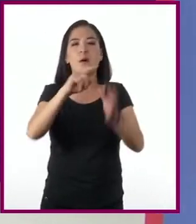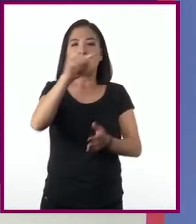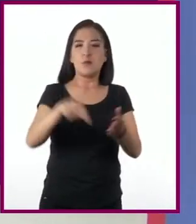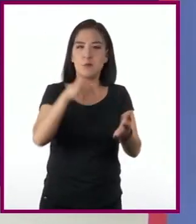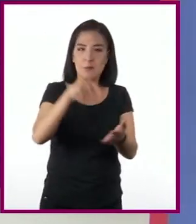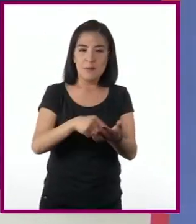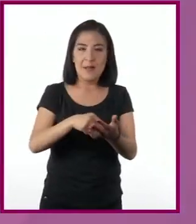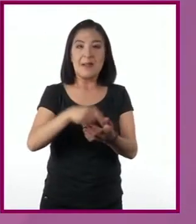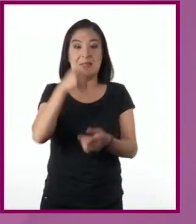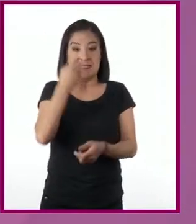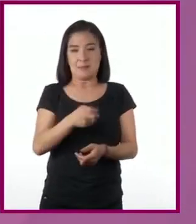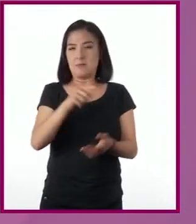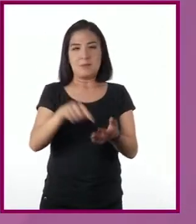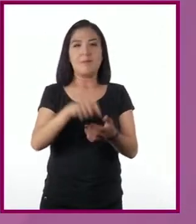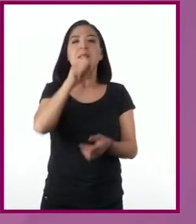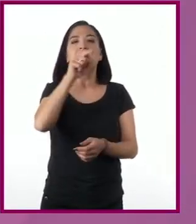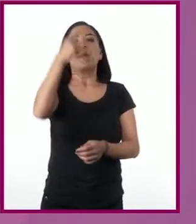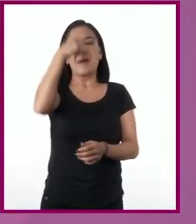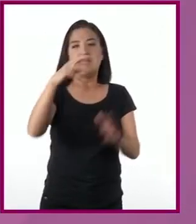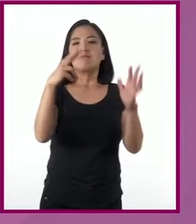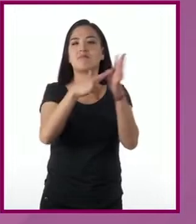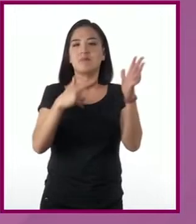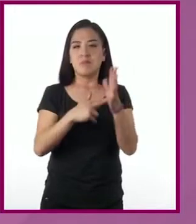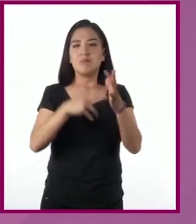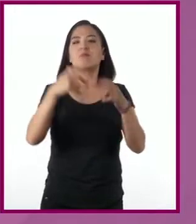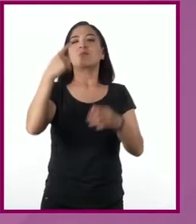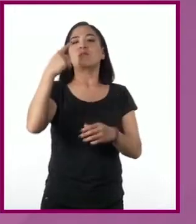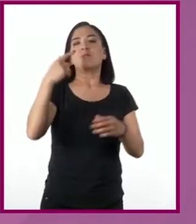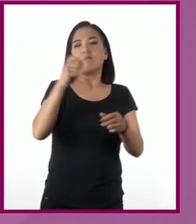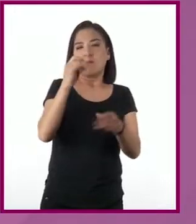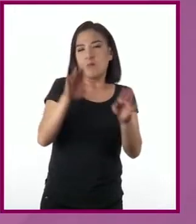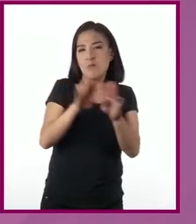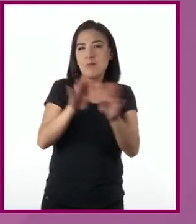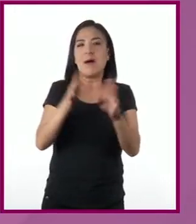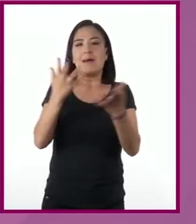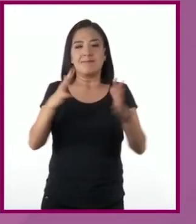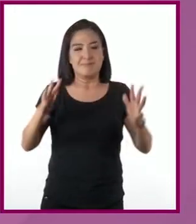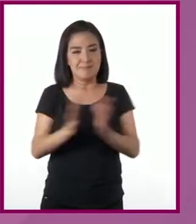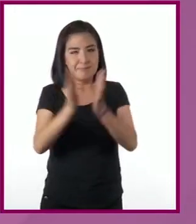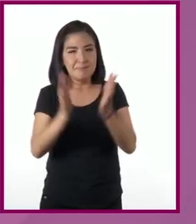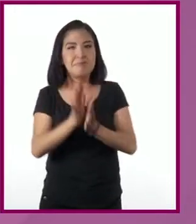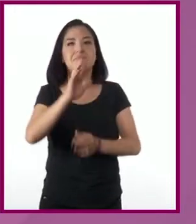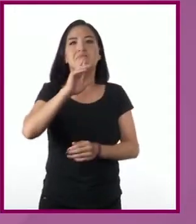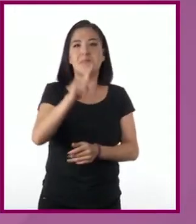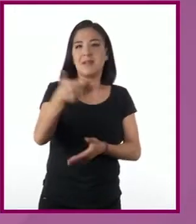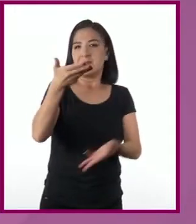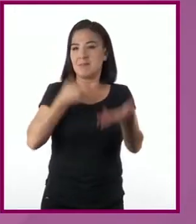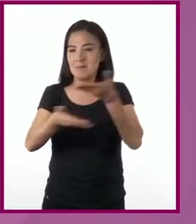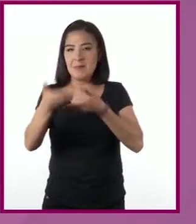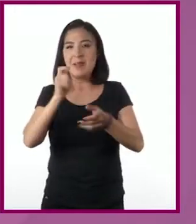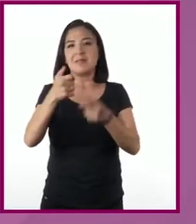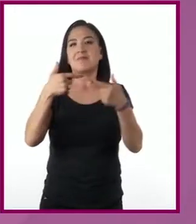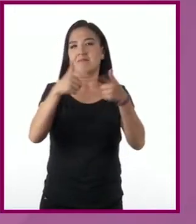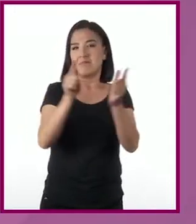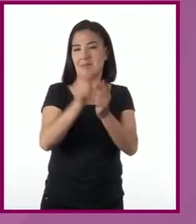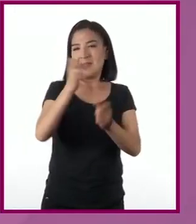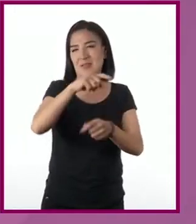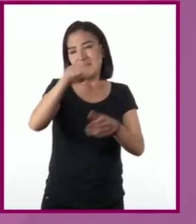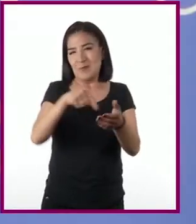por el espacio en sí. Los reglamentos también funcionan para invitar a un mejor trato entre los integrantes de esta